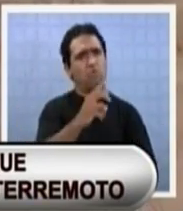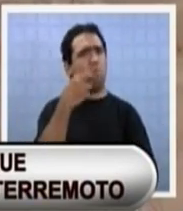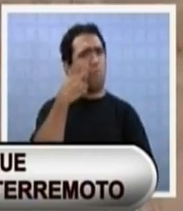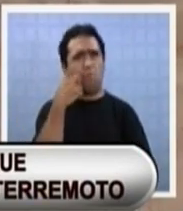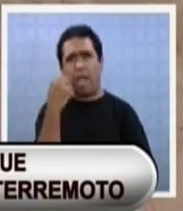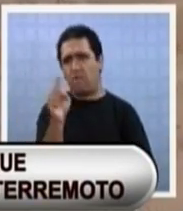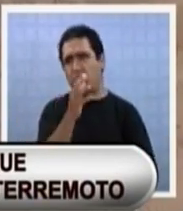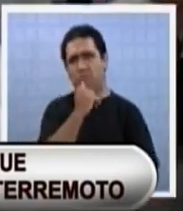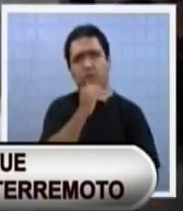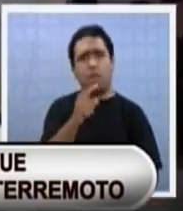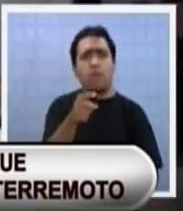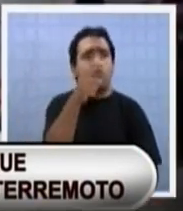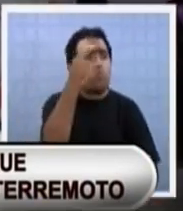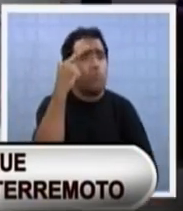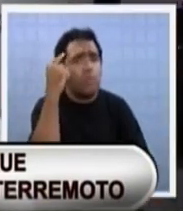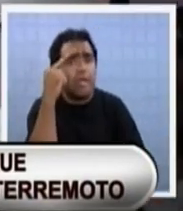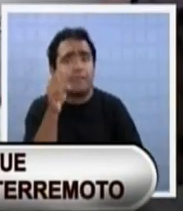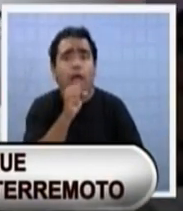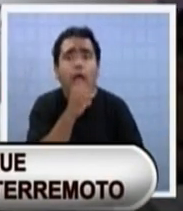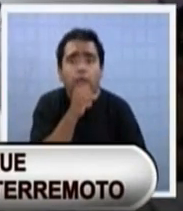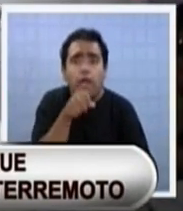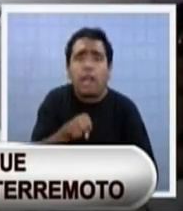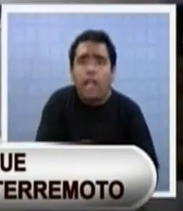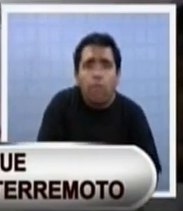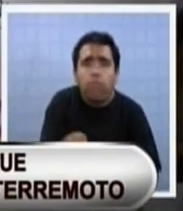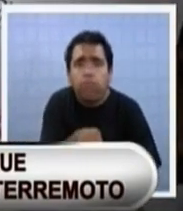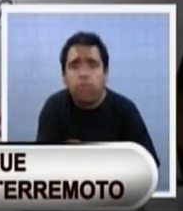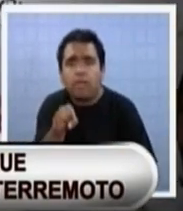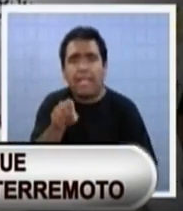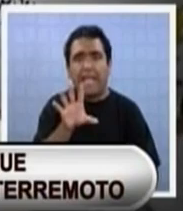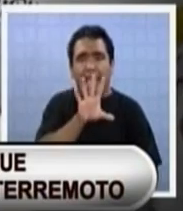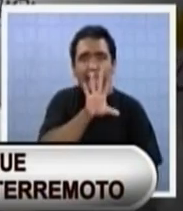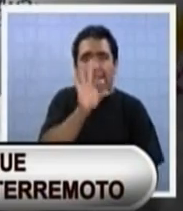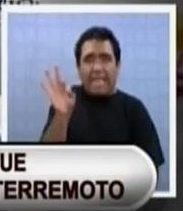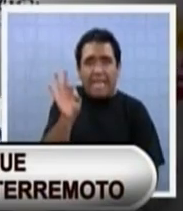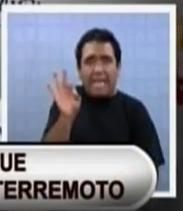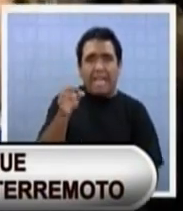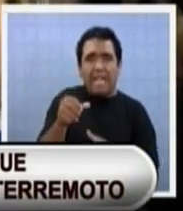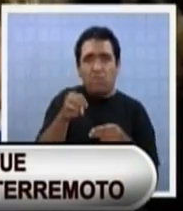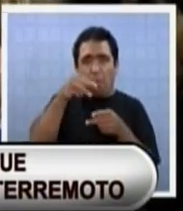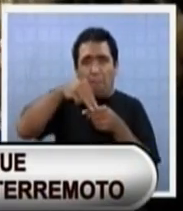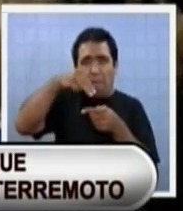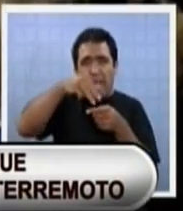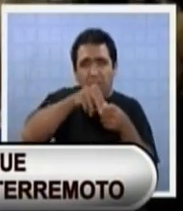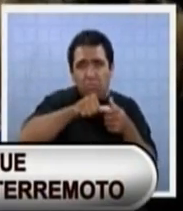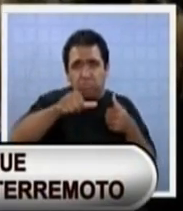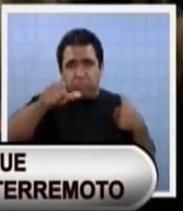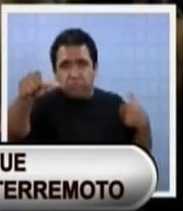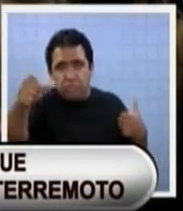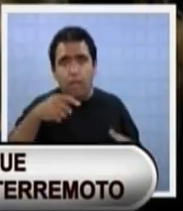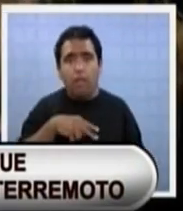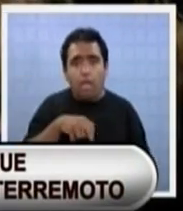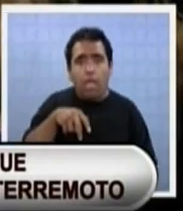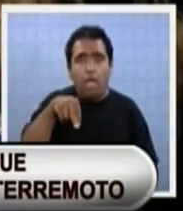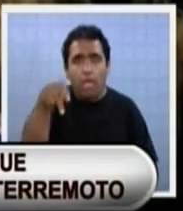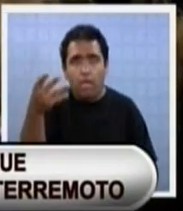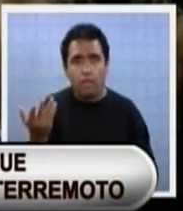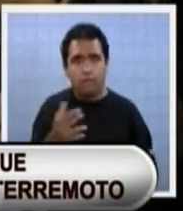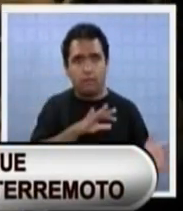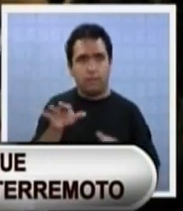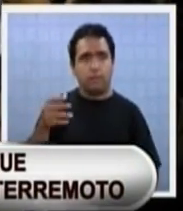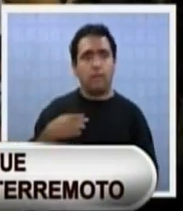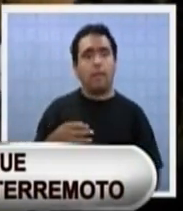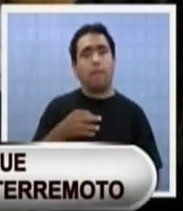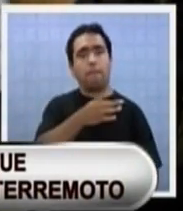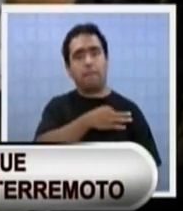O imagínate una viejita que quiera caminar, va a tener que caminar casi, ¿cuánto? 500 metros por las Arenales. Hasta el lugar llegaron los seremis de Vivienda y